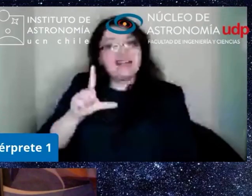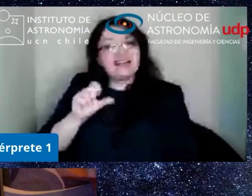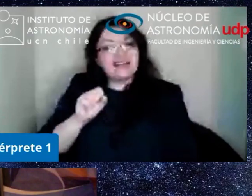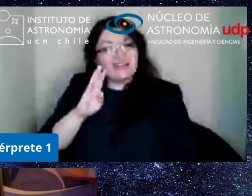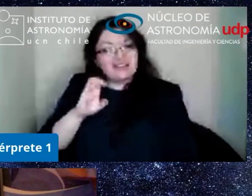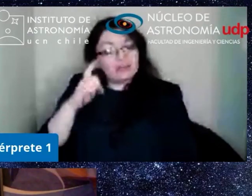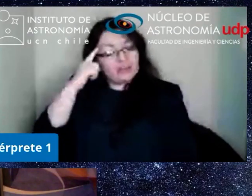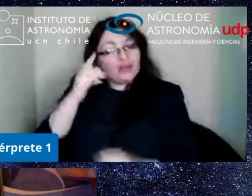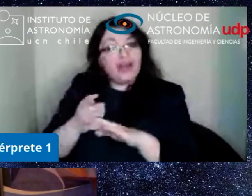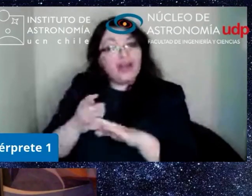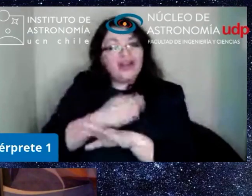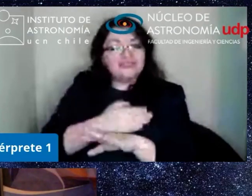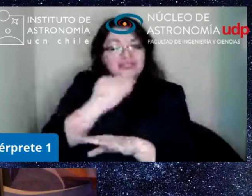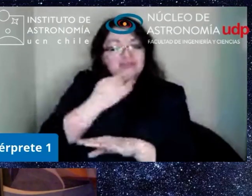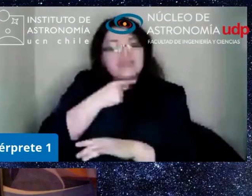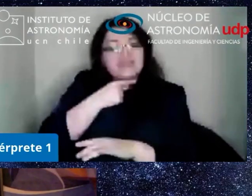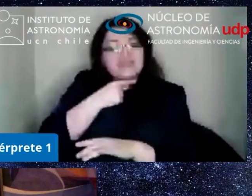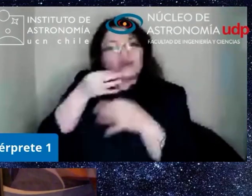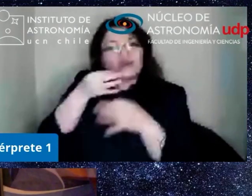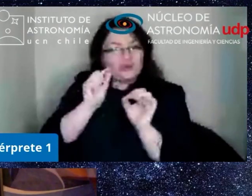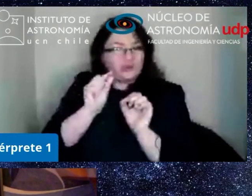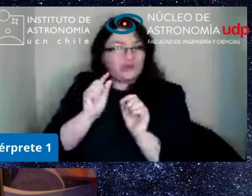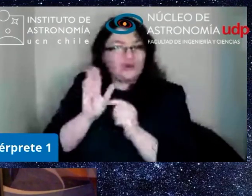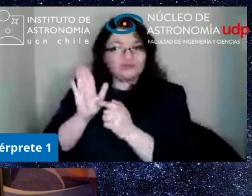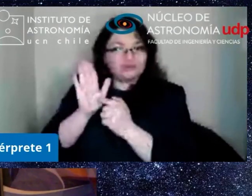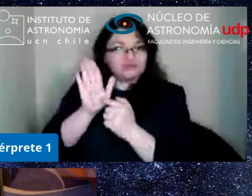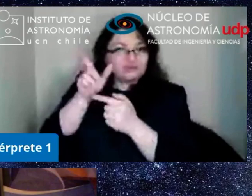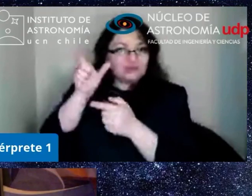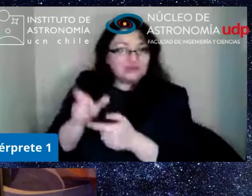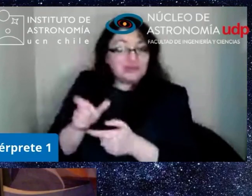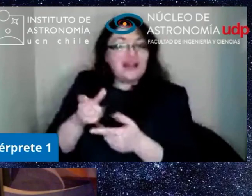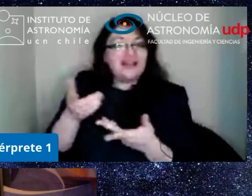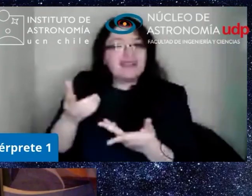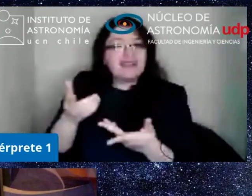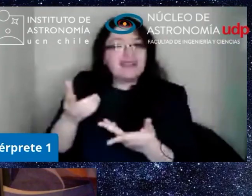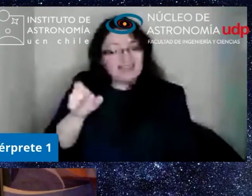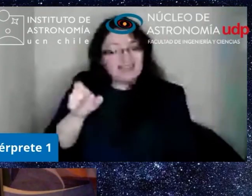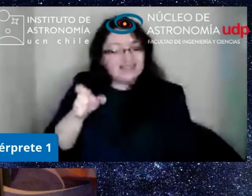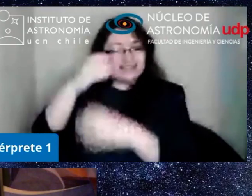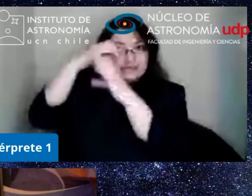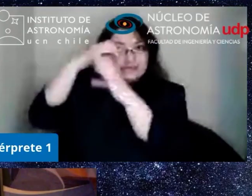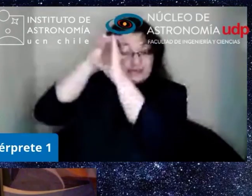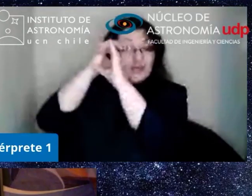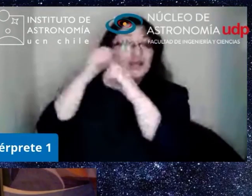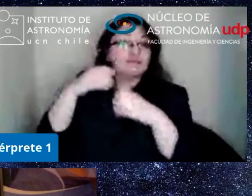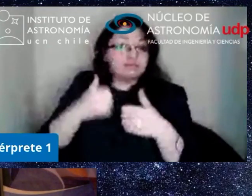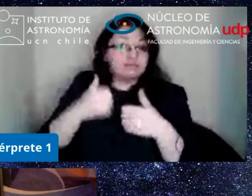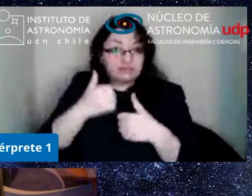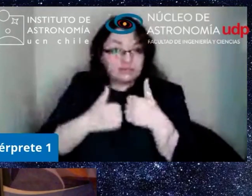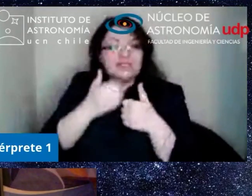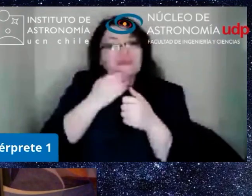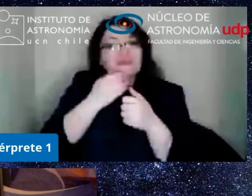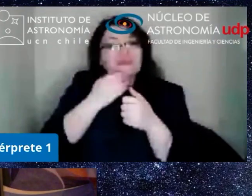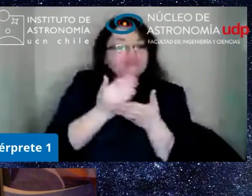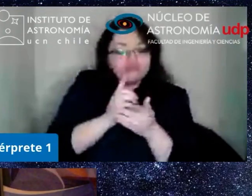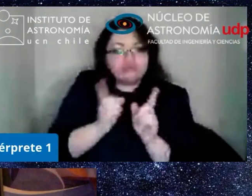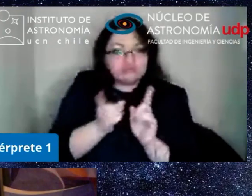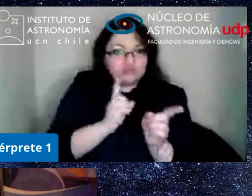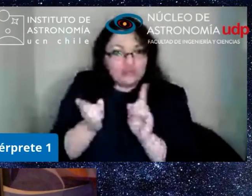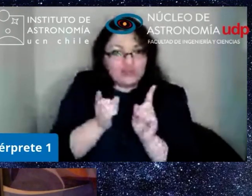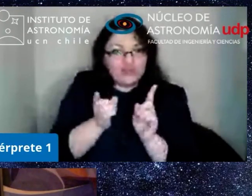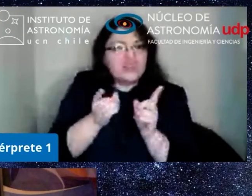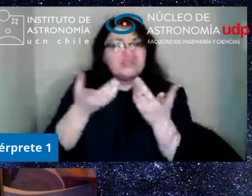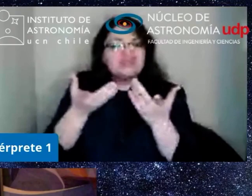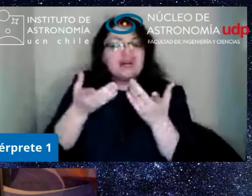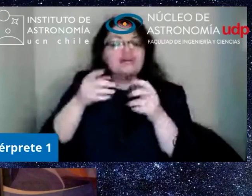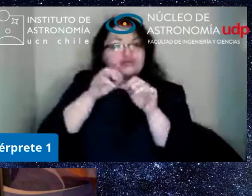presentarla, les voy a contar un poco de Erika. Erika Lave es astrónoma y coordinadora de difusión para el Núcleo de